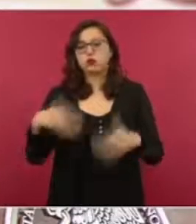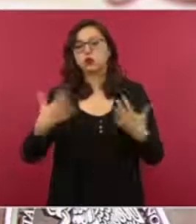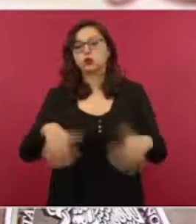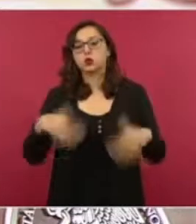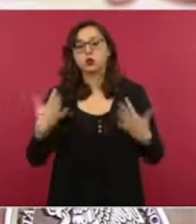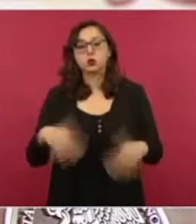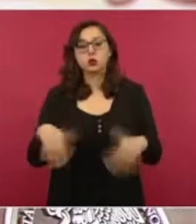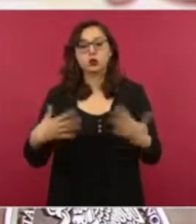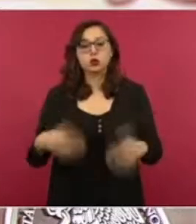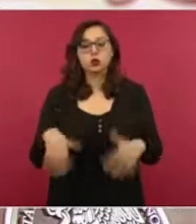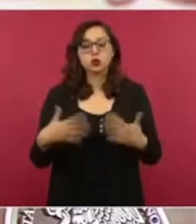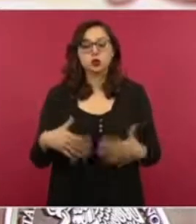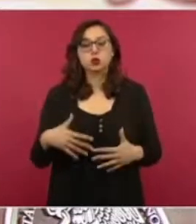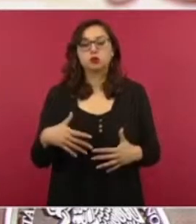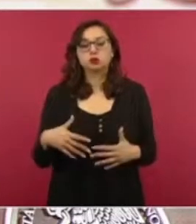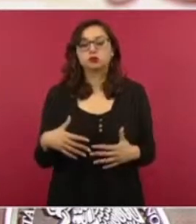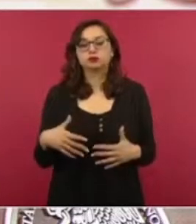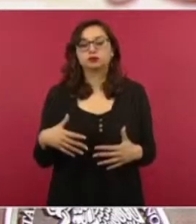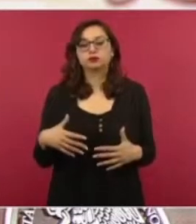lo